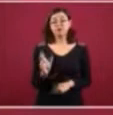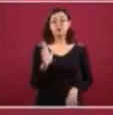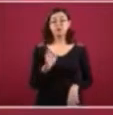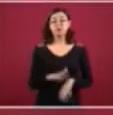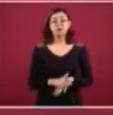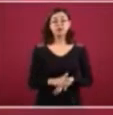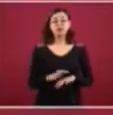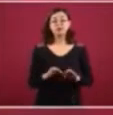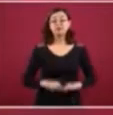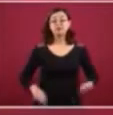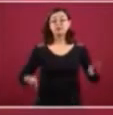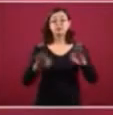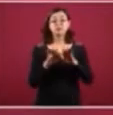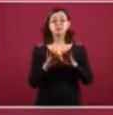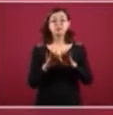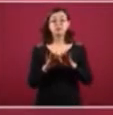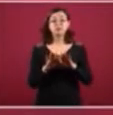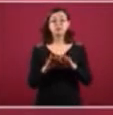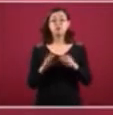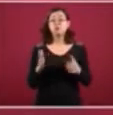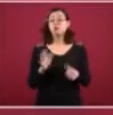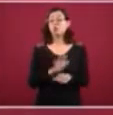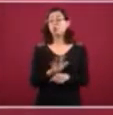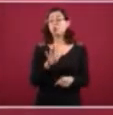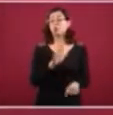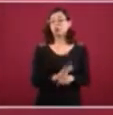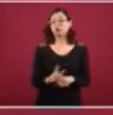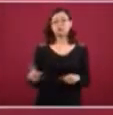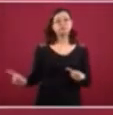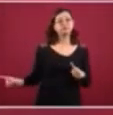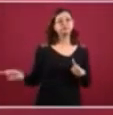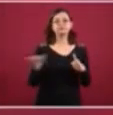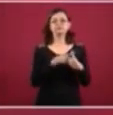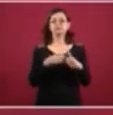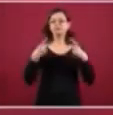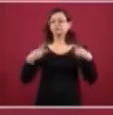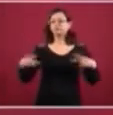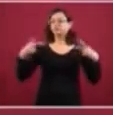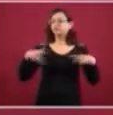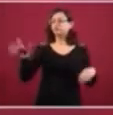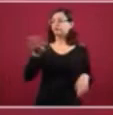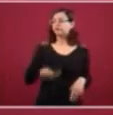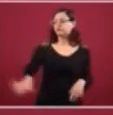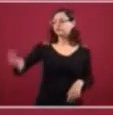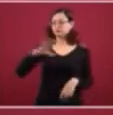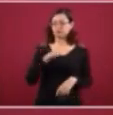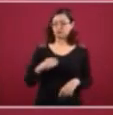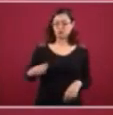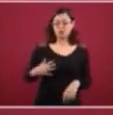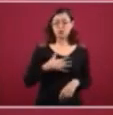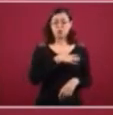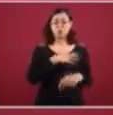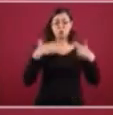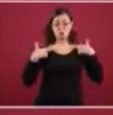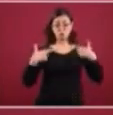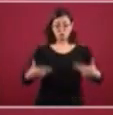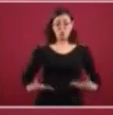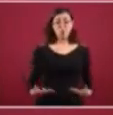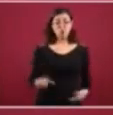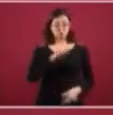básico es que haya bienestar, entender que el ser humano no es malo por